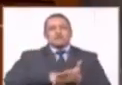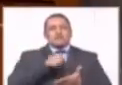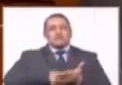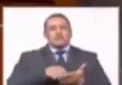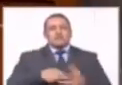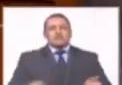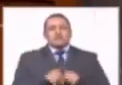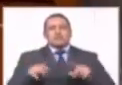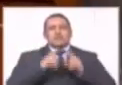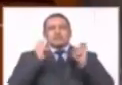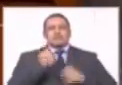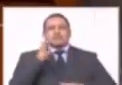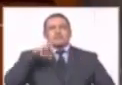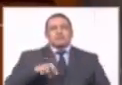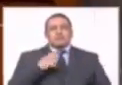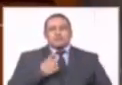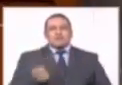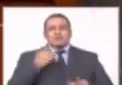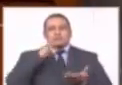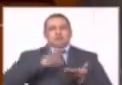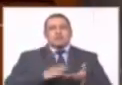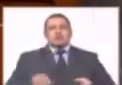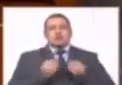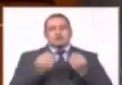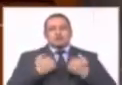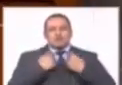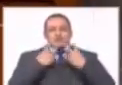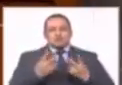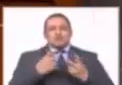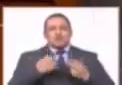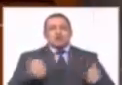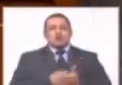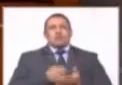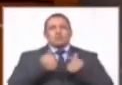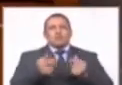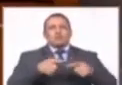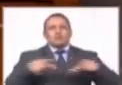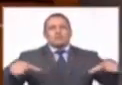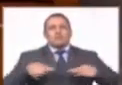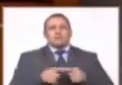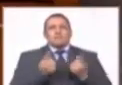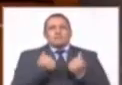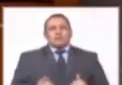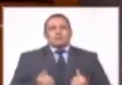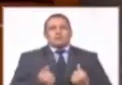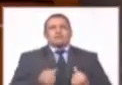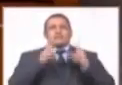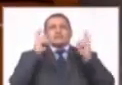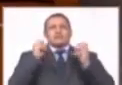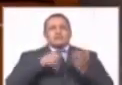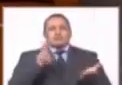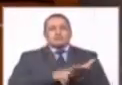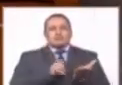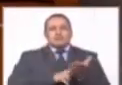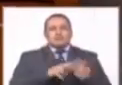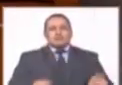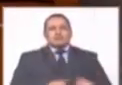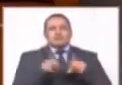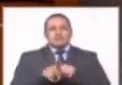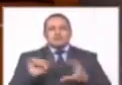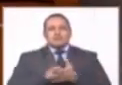si el sistema de pensiones privados es tan malo, ¿cómo es que usted compró un departamento con el dinero del sistema de pensiones privados? Diríjase a la